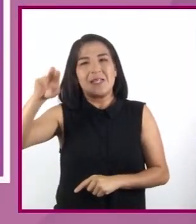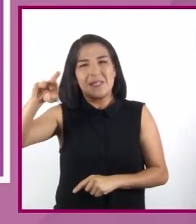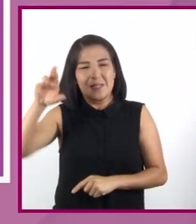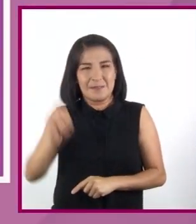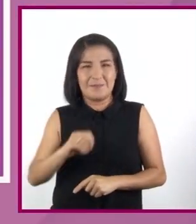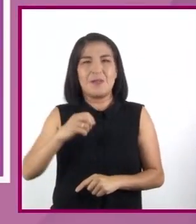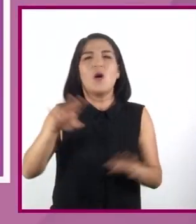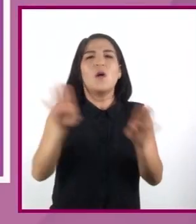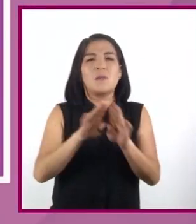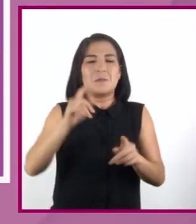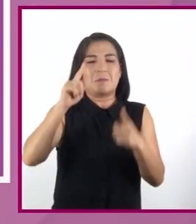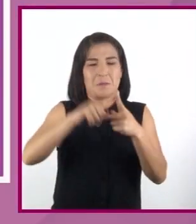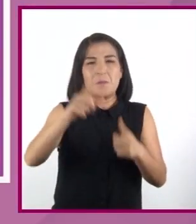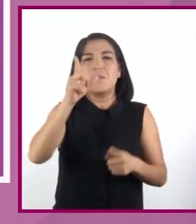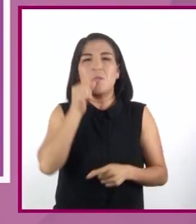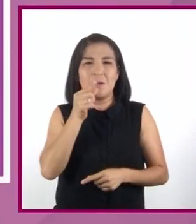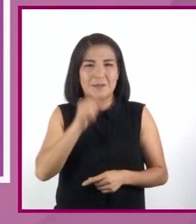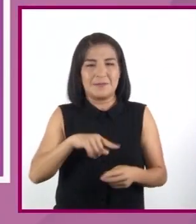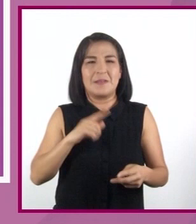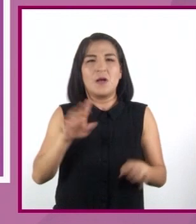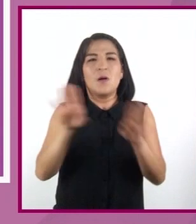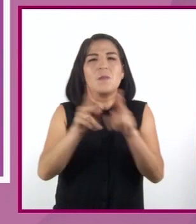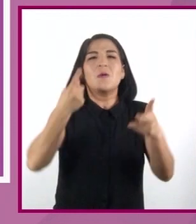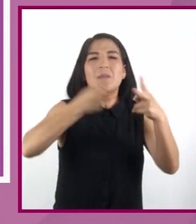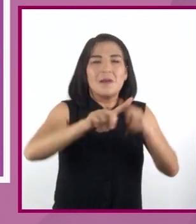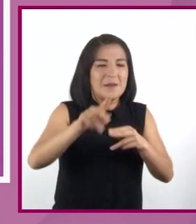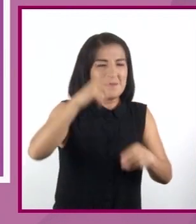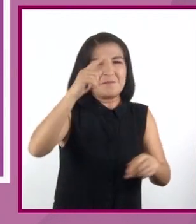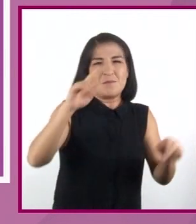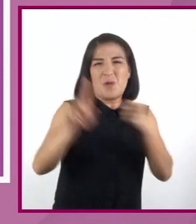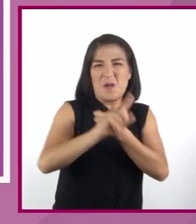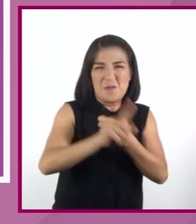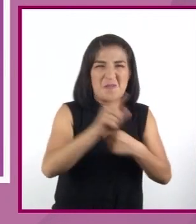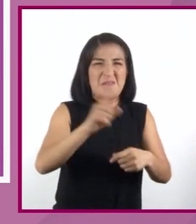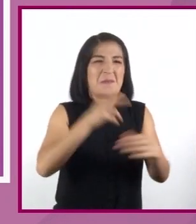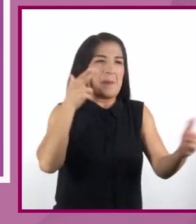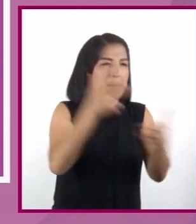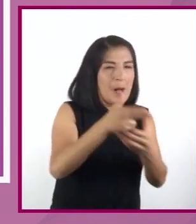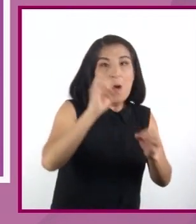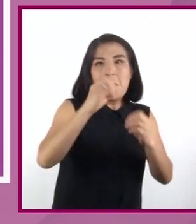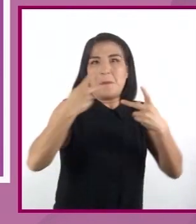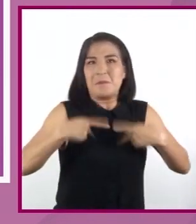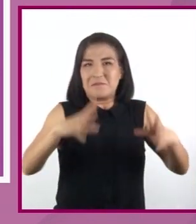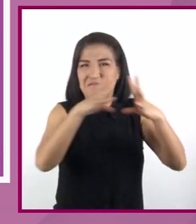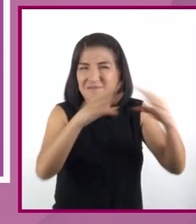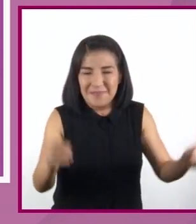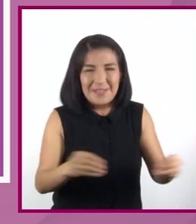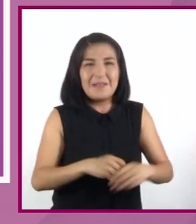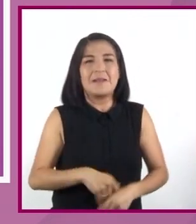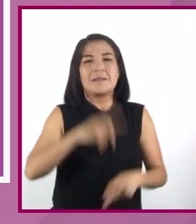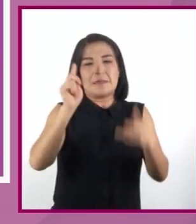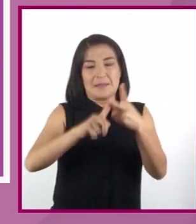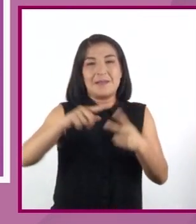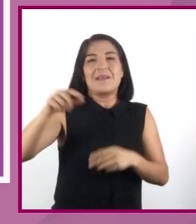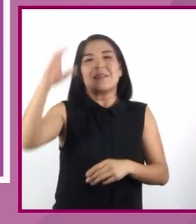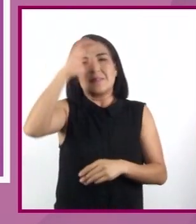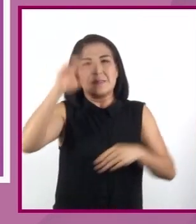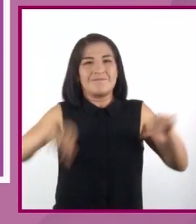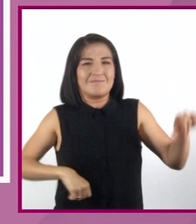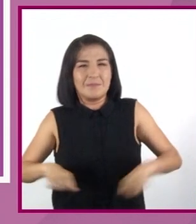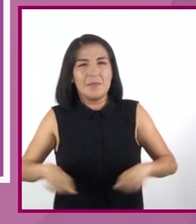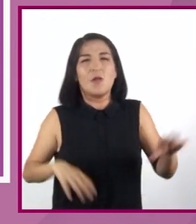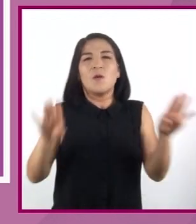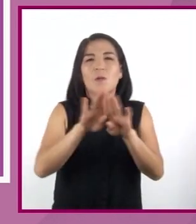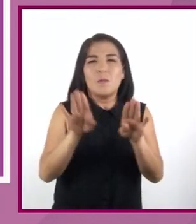como policíaco. Inicia con un crimen o una desaparición misteriosa. Ciencia ficción.